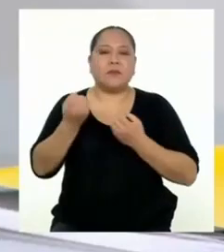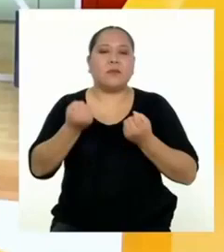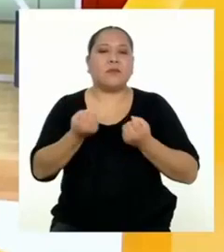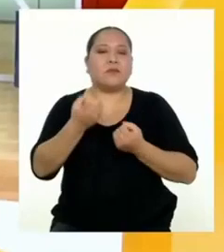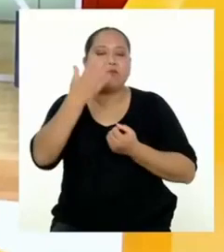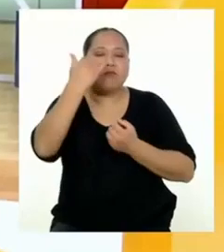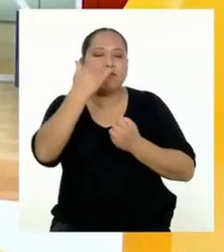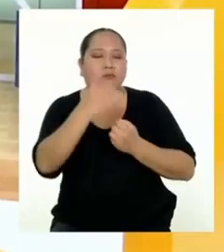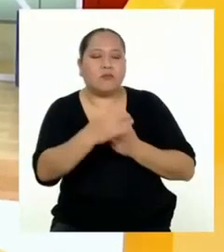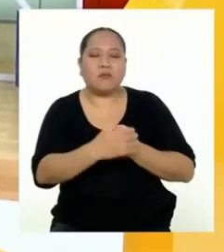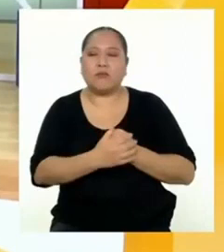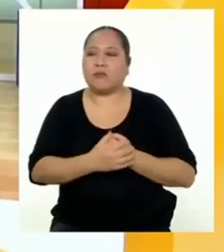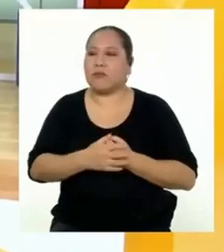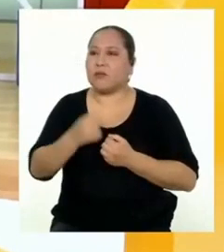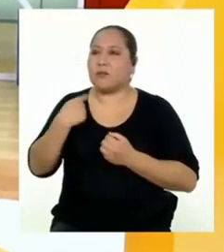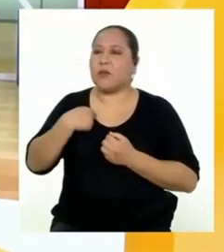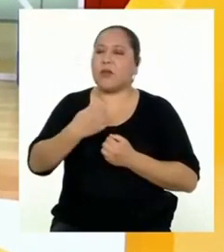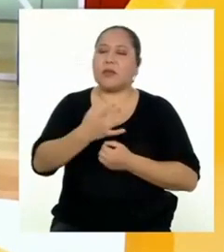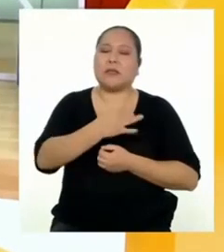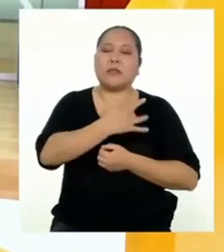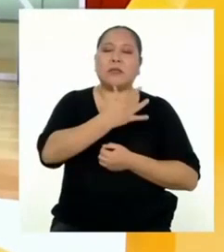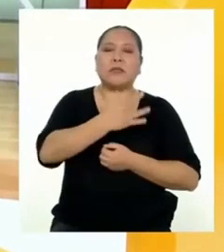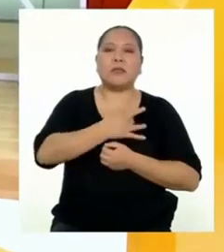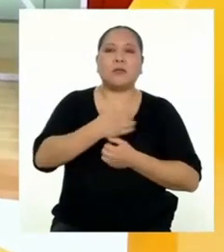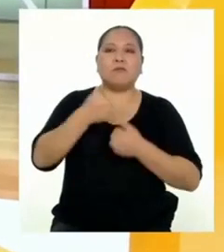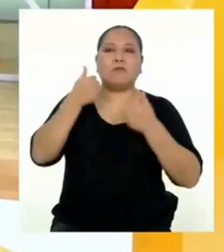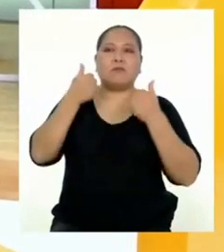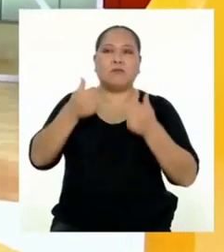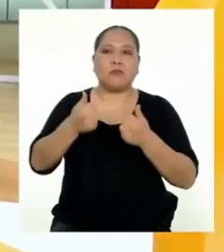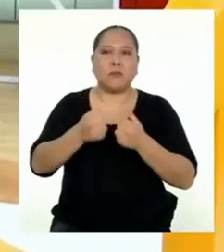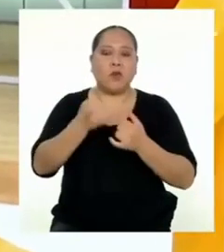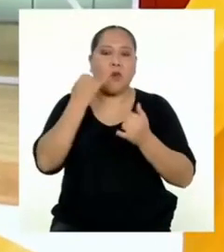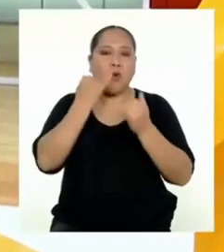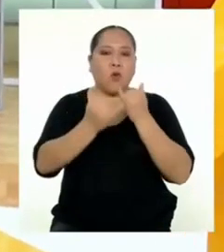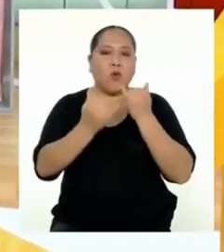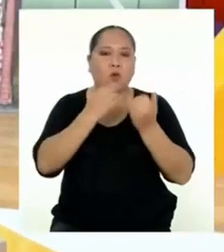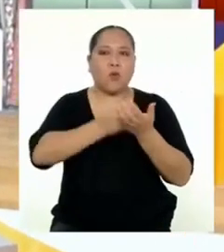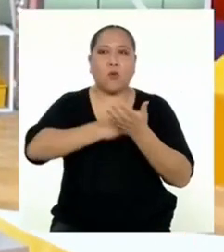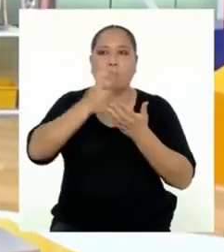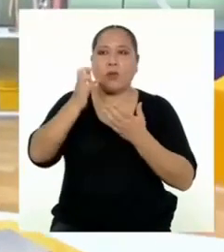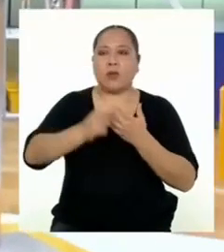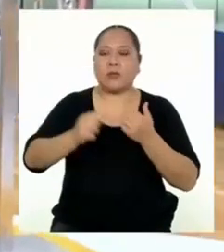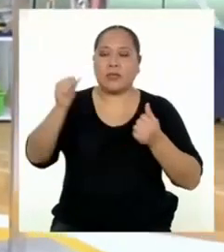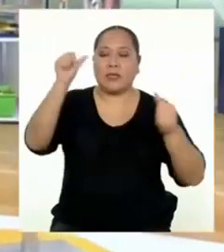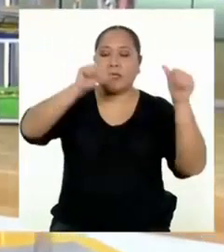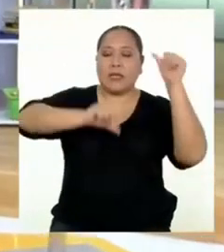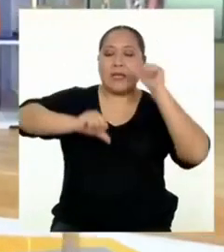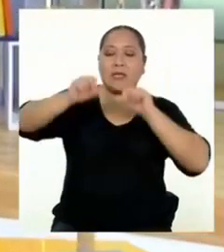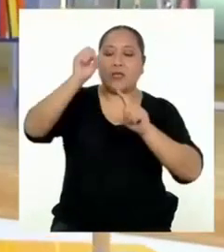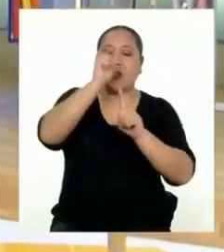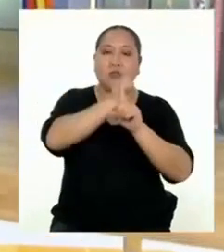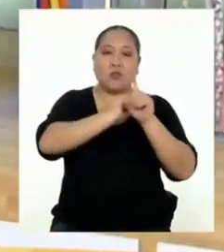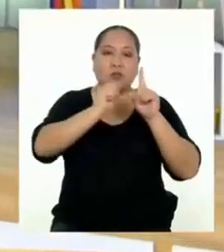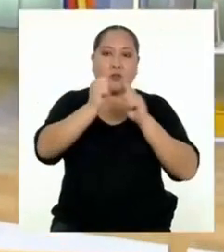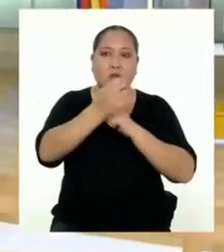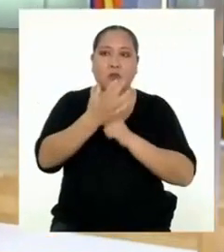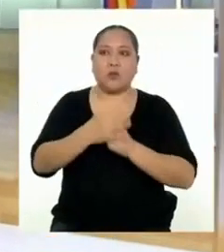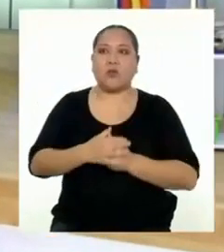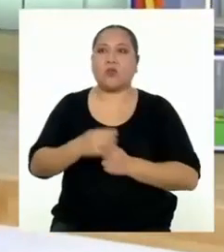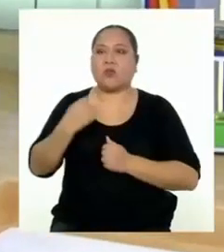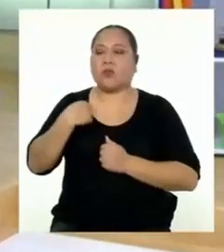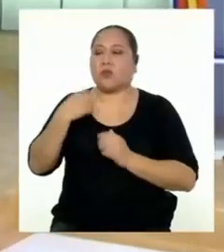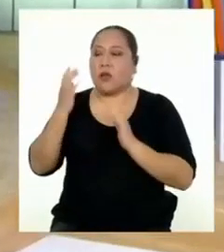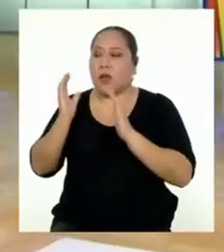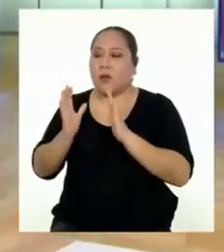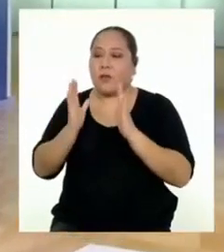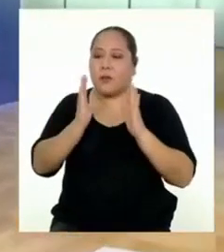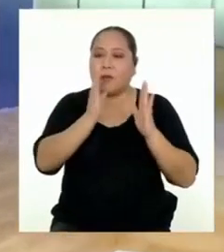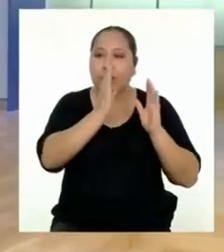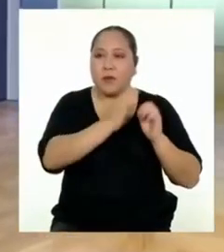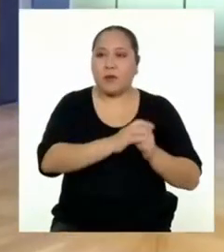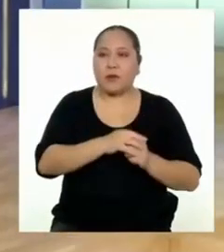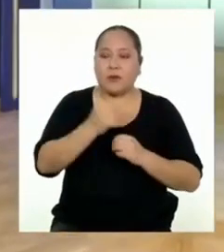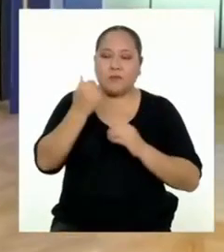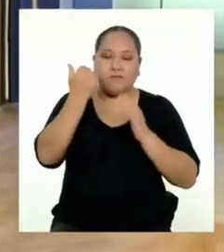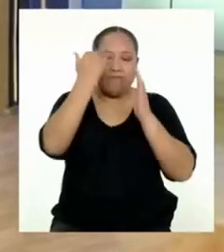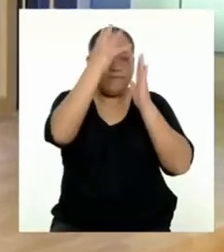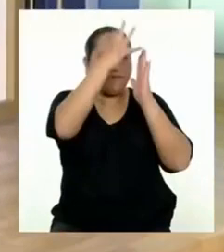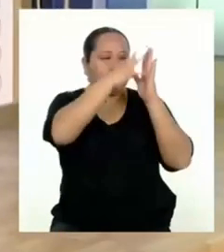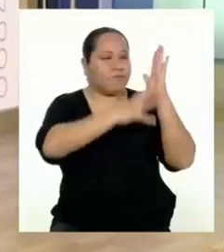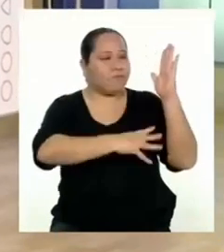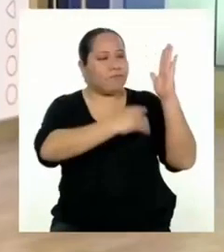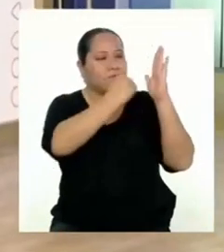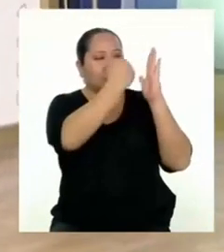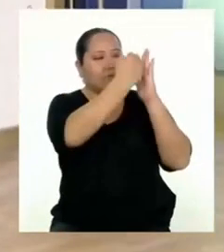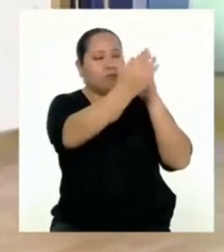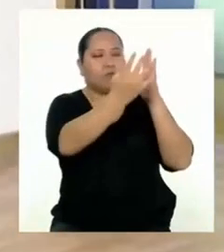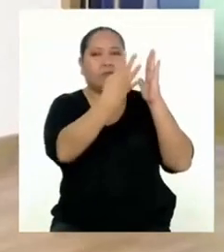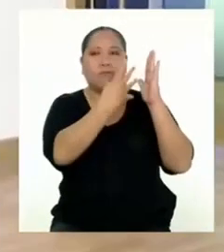haces, Rodrigo? Quedé inspirado por nuestro último programa de Ciencias Sociales, Tocino, y estaba preparando nuestro